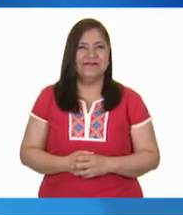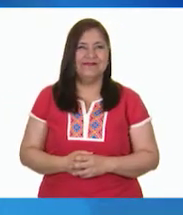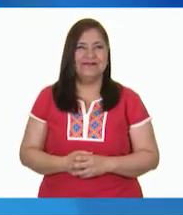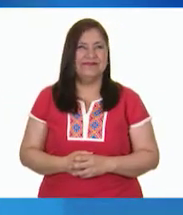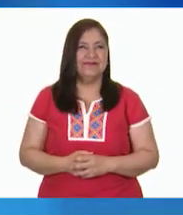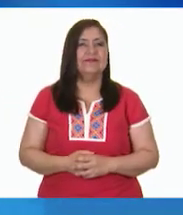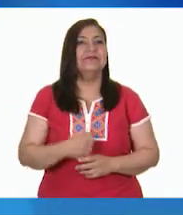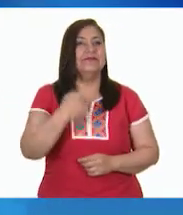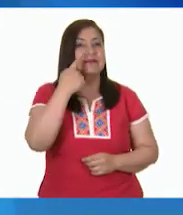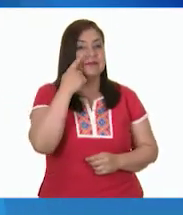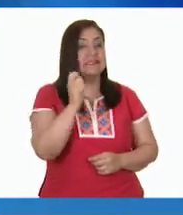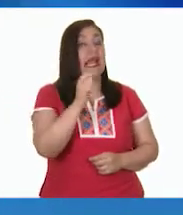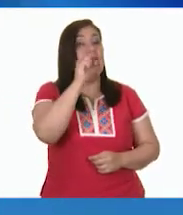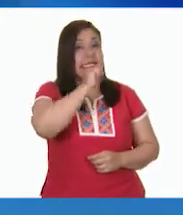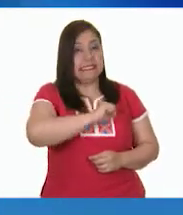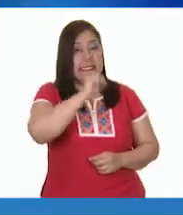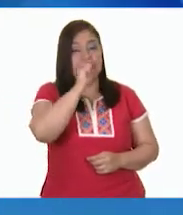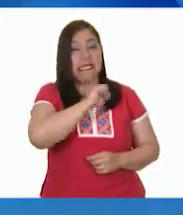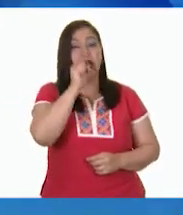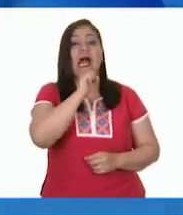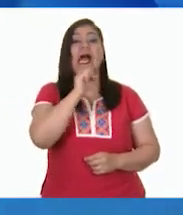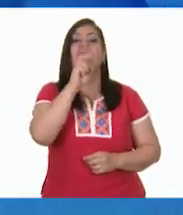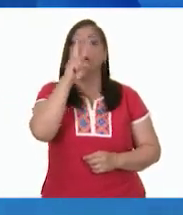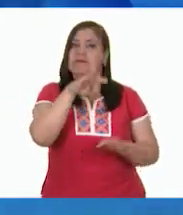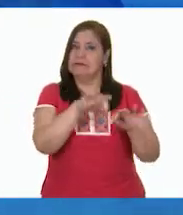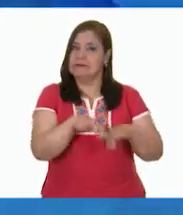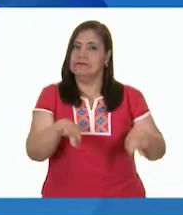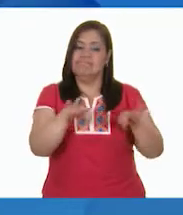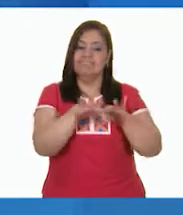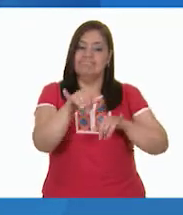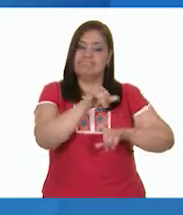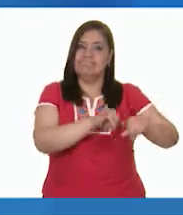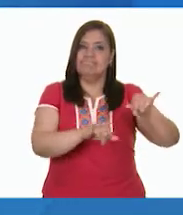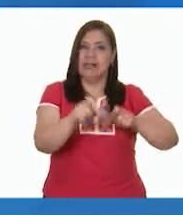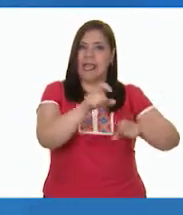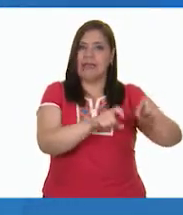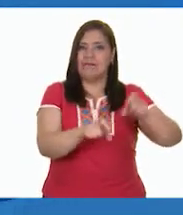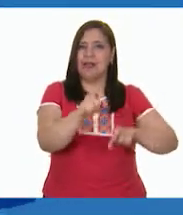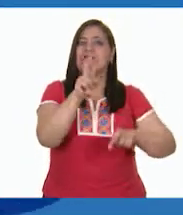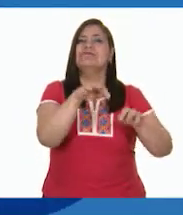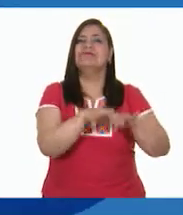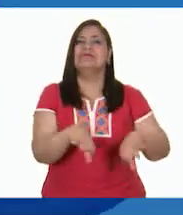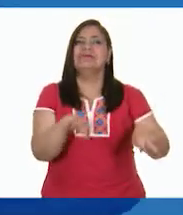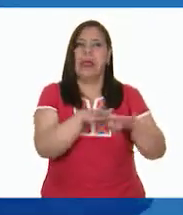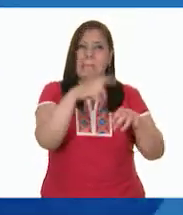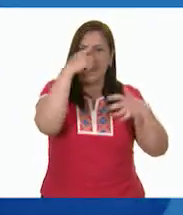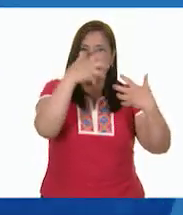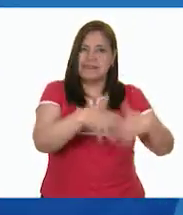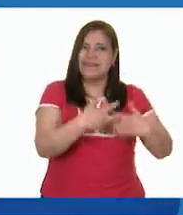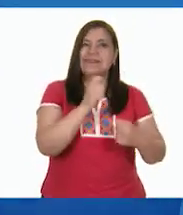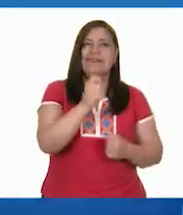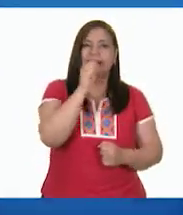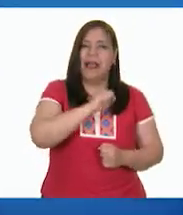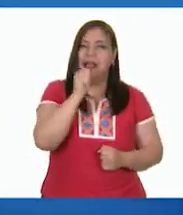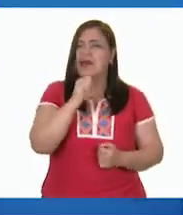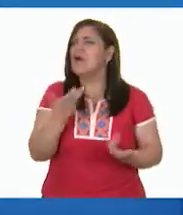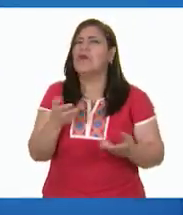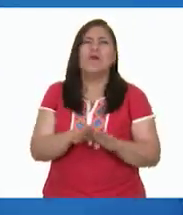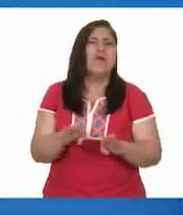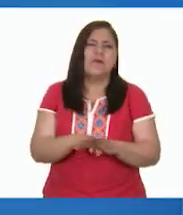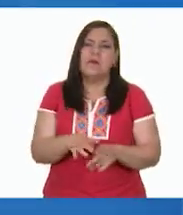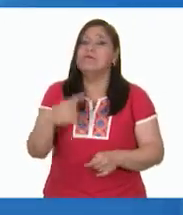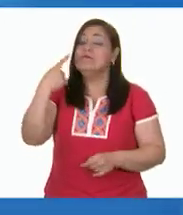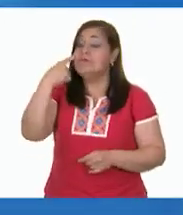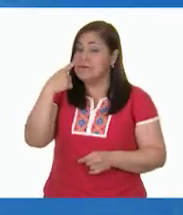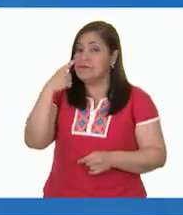Y como se trata de helados, la química es muy importante. ¿Cómo interviene la química en el proceso de los helados, Leti? Mira, vamos a